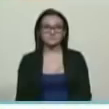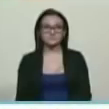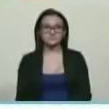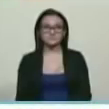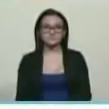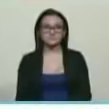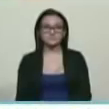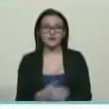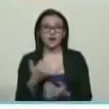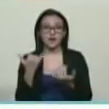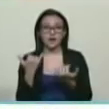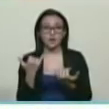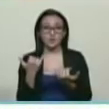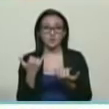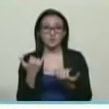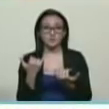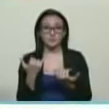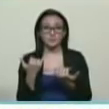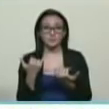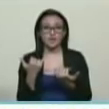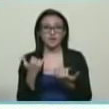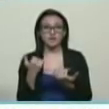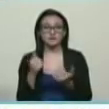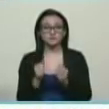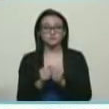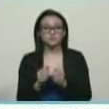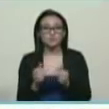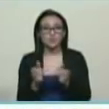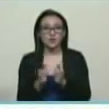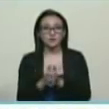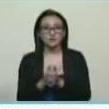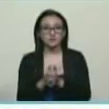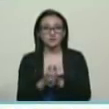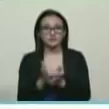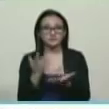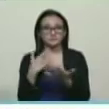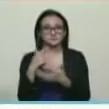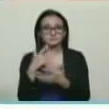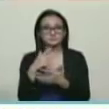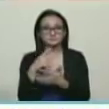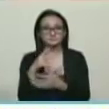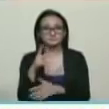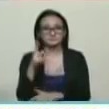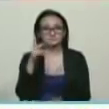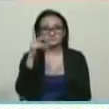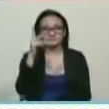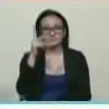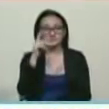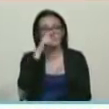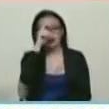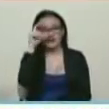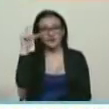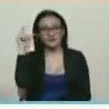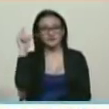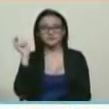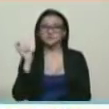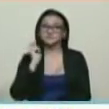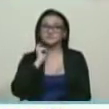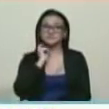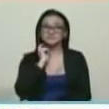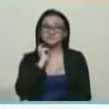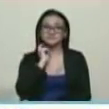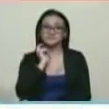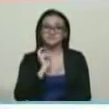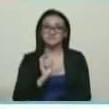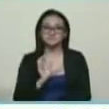Hasta llegar agua, ahora vamos a pasar al estado Anzoátegui con Taret William Saab. De Taret a Taret, de Aragua hasta